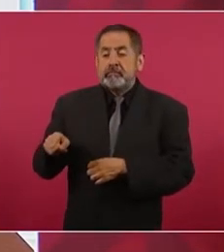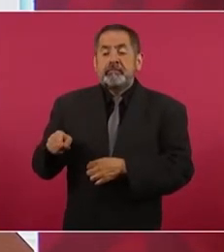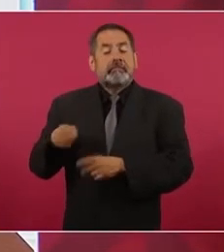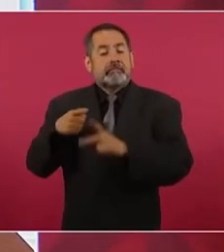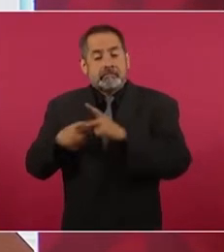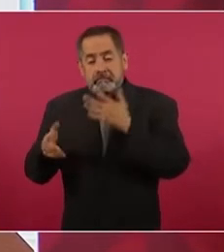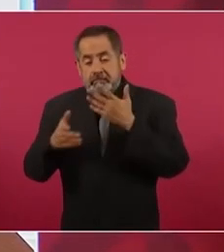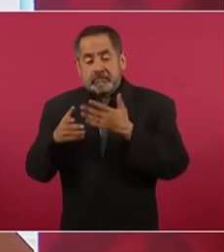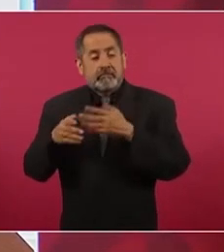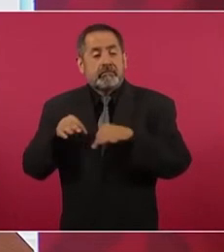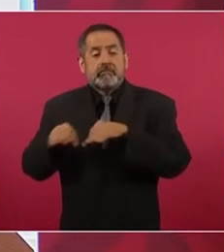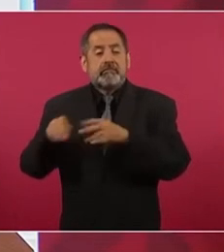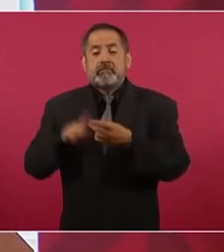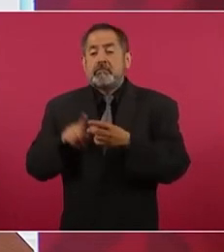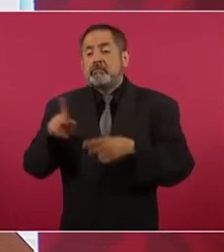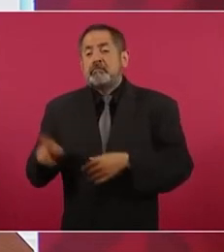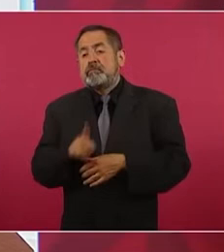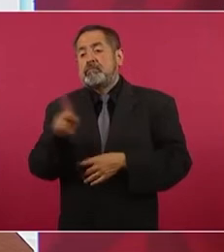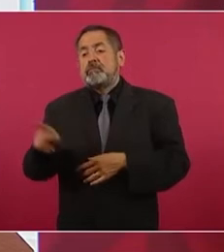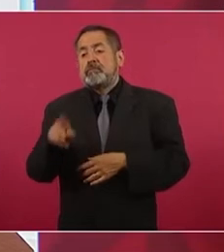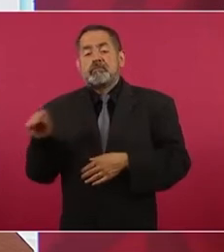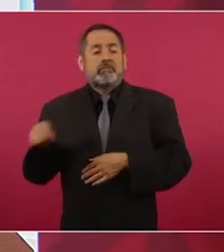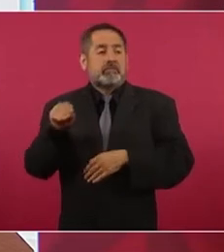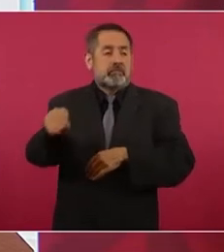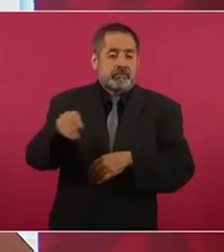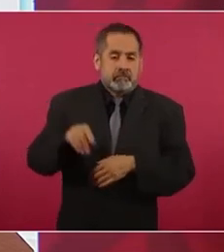investigador